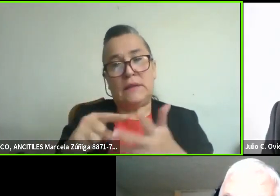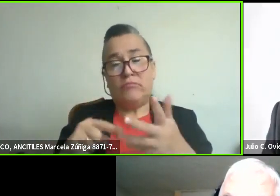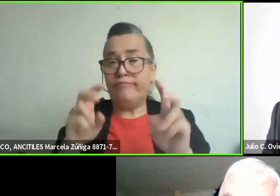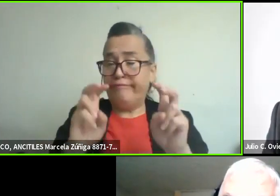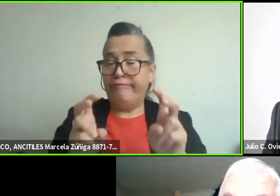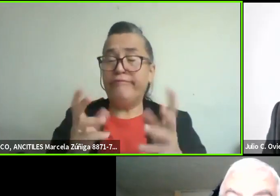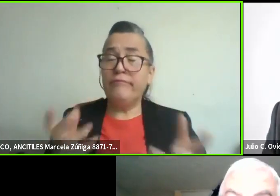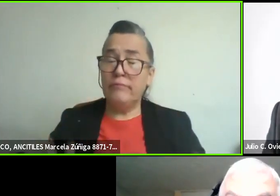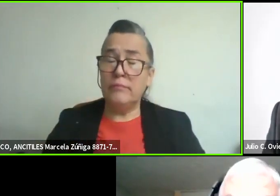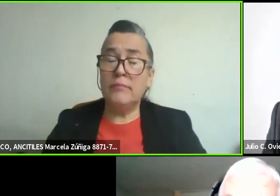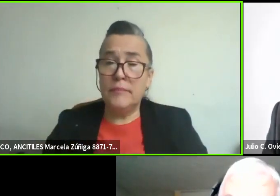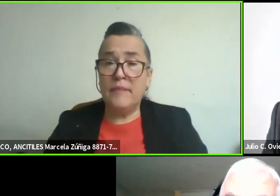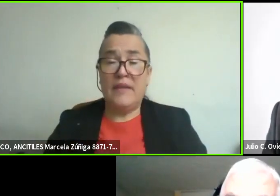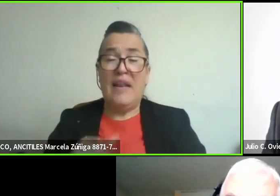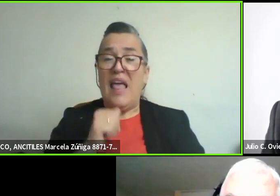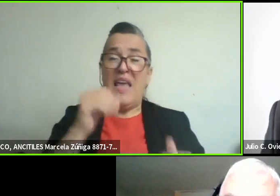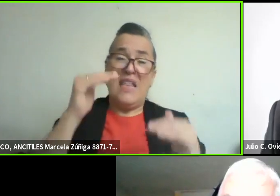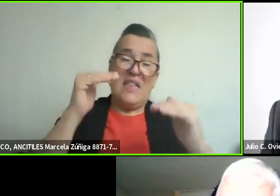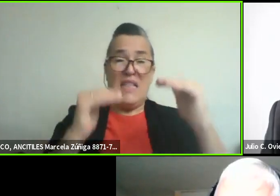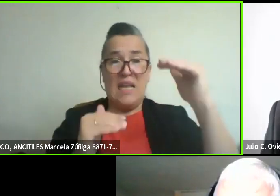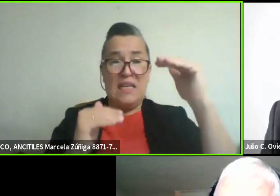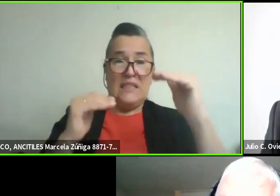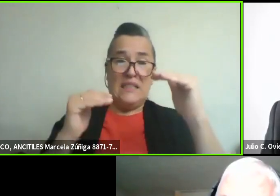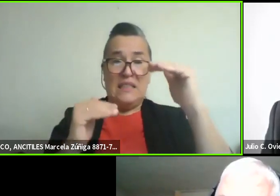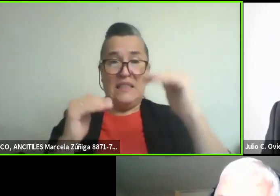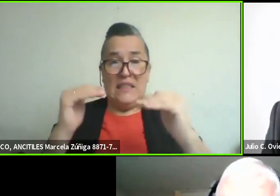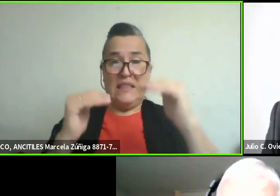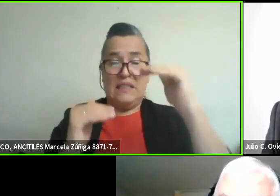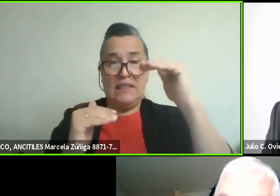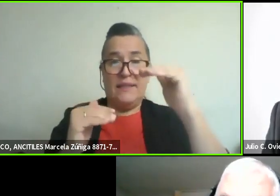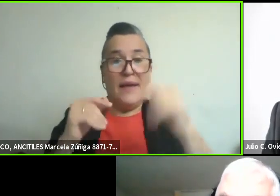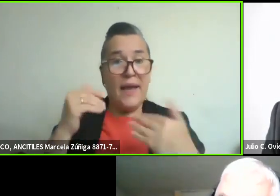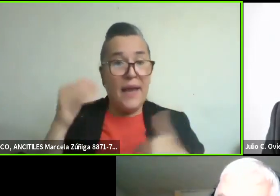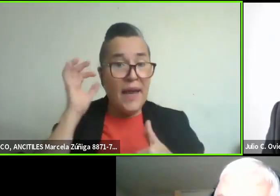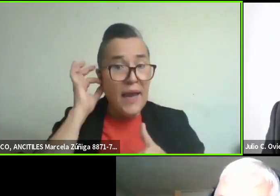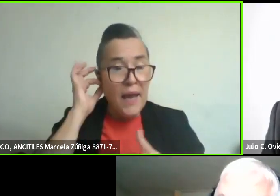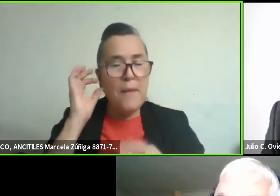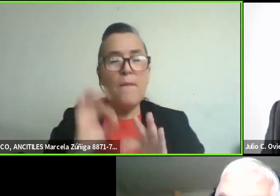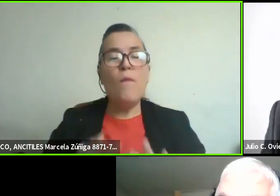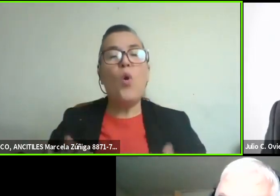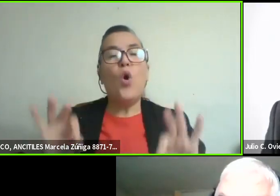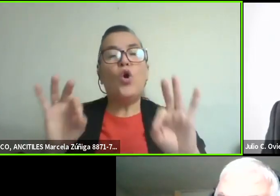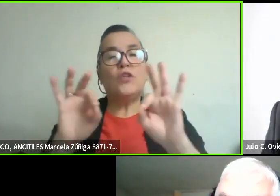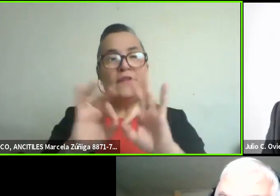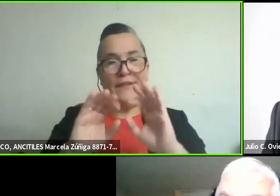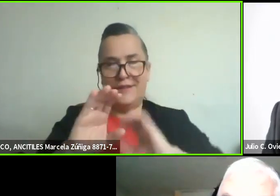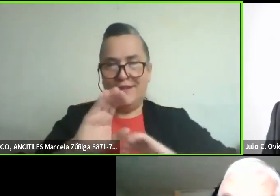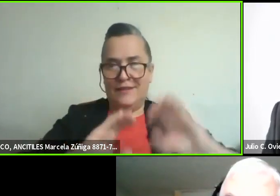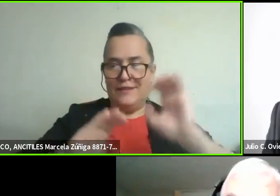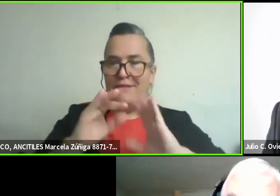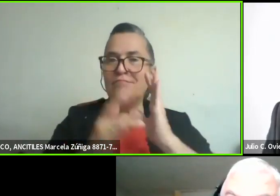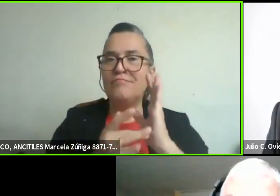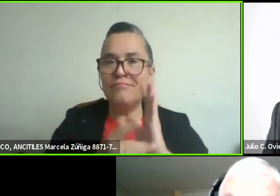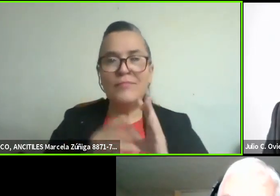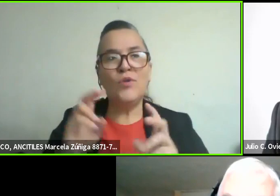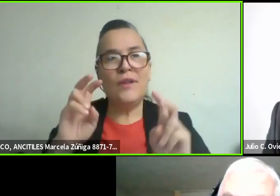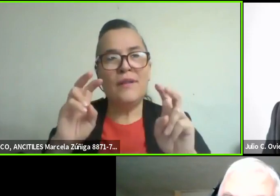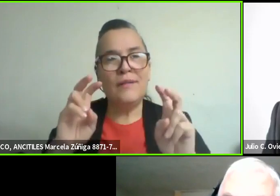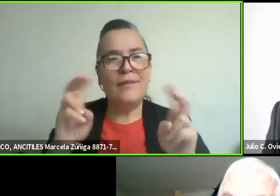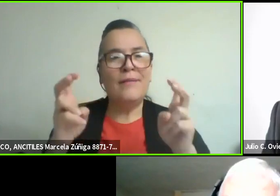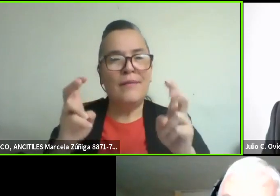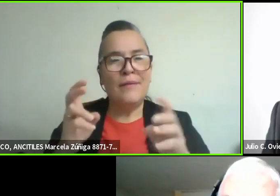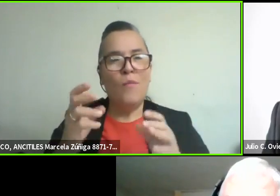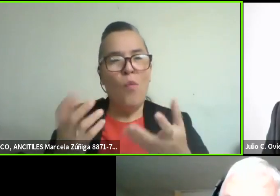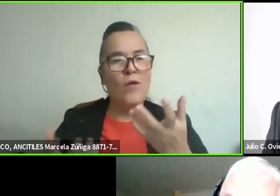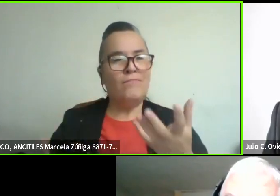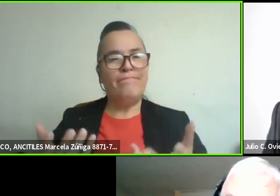de la inequidad en el ámbito de género es muy importante y en ciencia y tecnología es un tema muy caliente a nivel